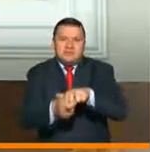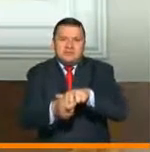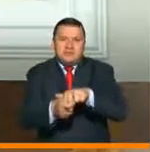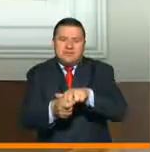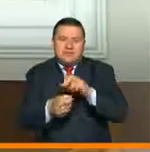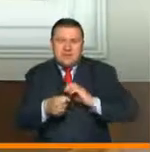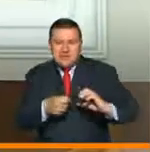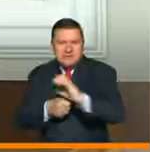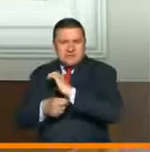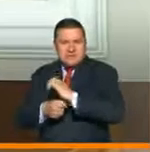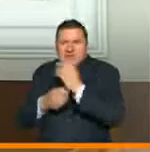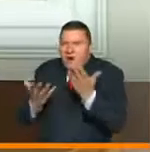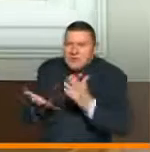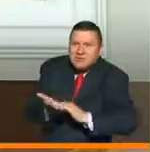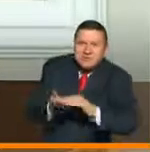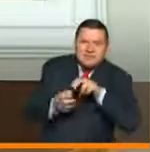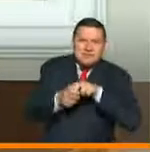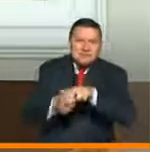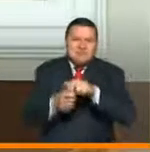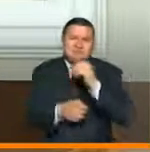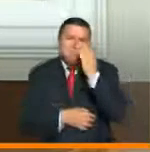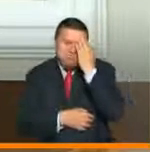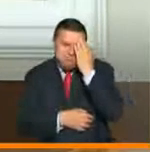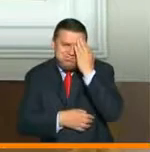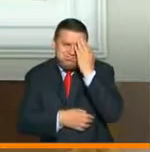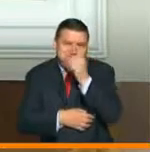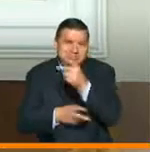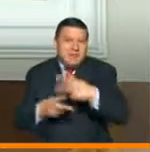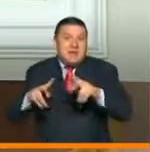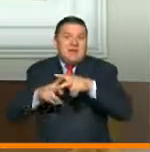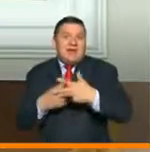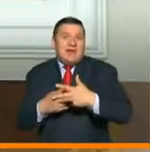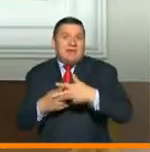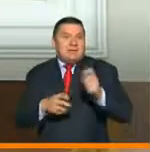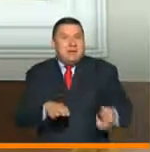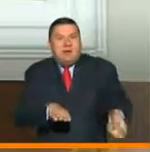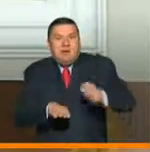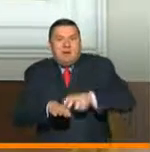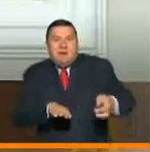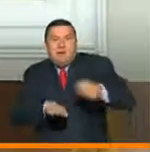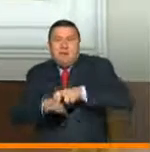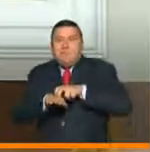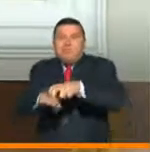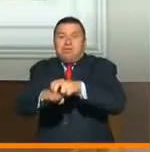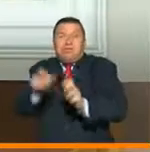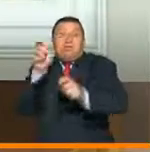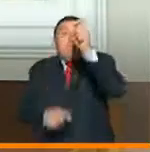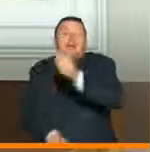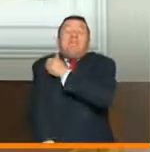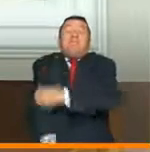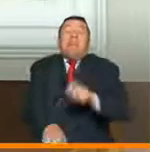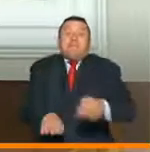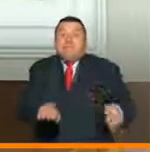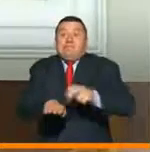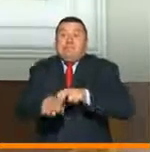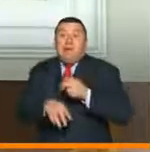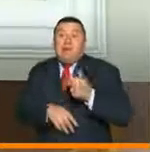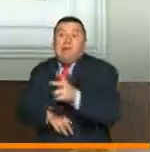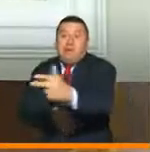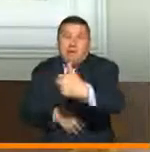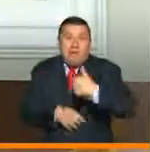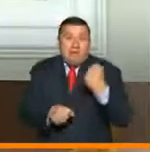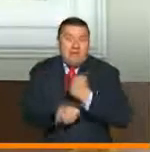nuestras ciudades toda vez que son la herramienta de transporte de millones de ciudadanos y que